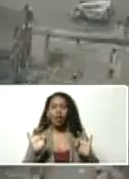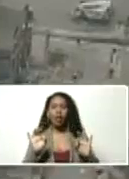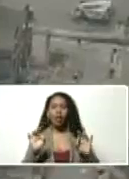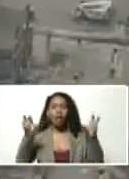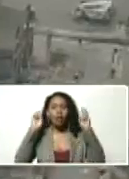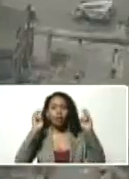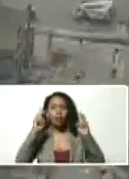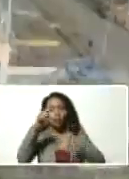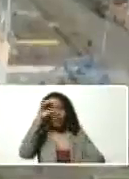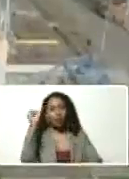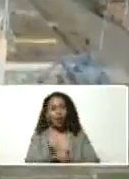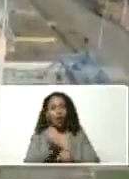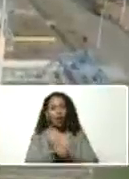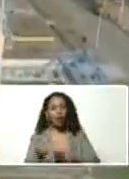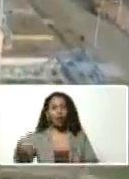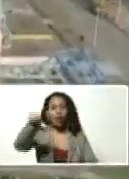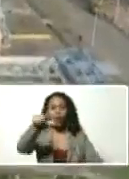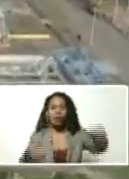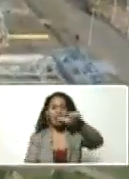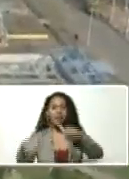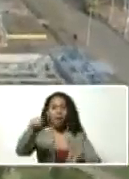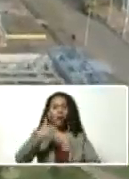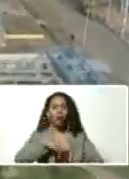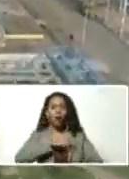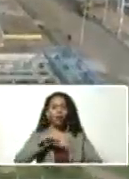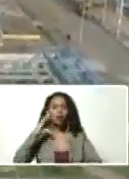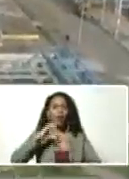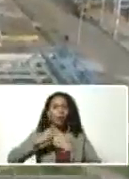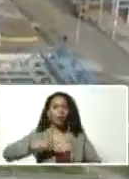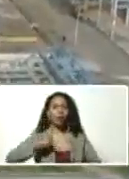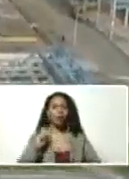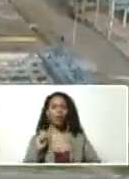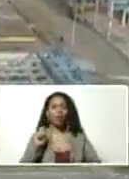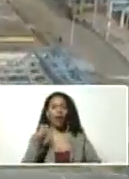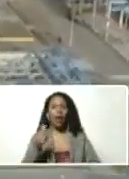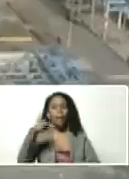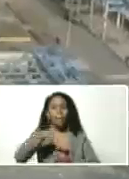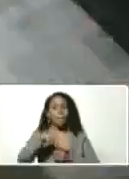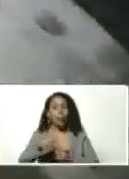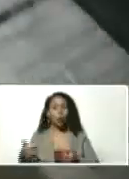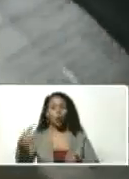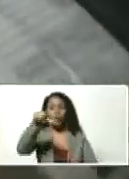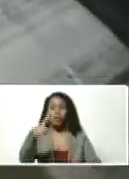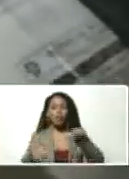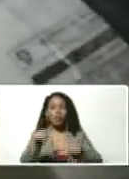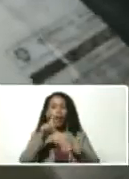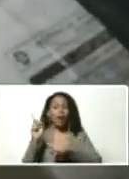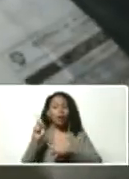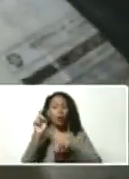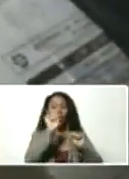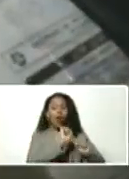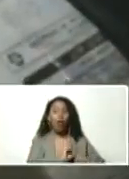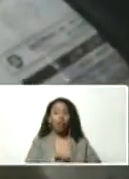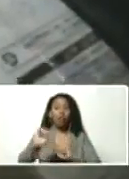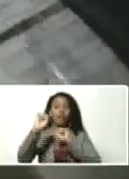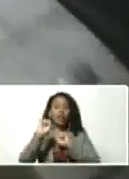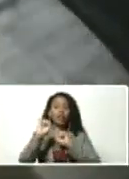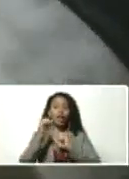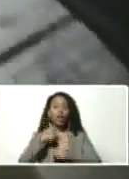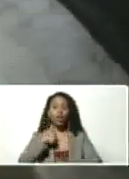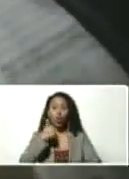clase petroquímica, de nuestro CPT de la petroquímica. que son la vanguardia, y lo digo